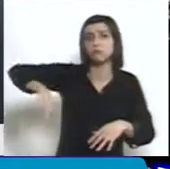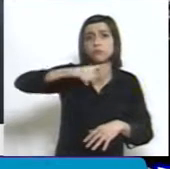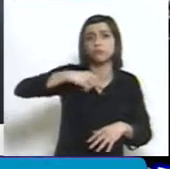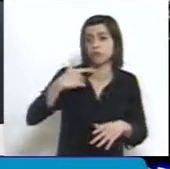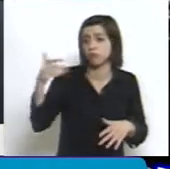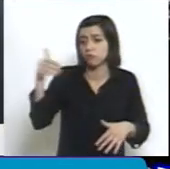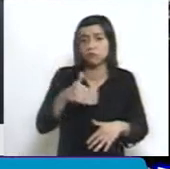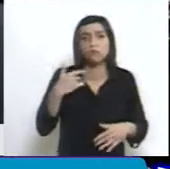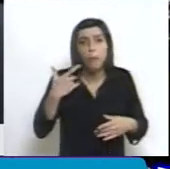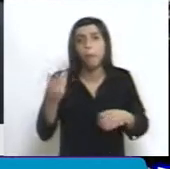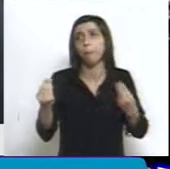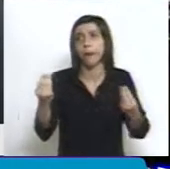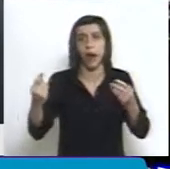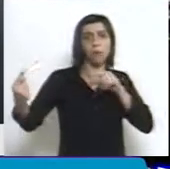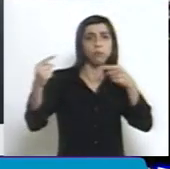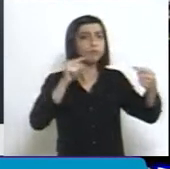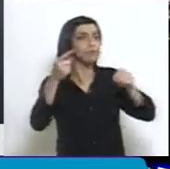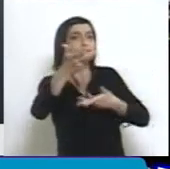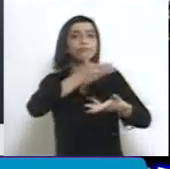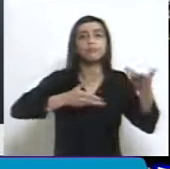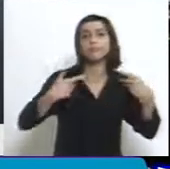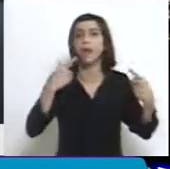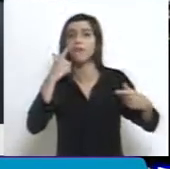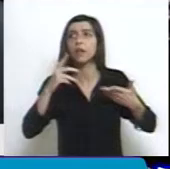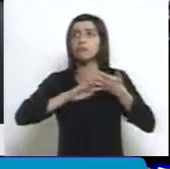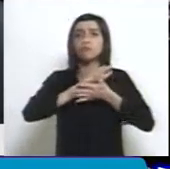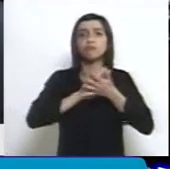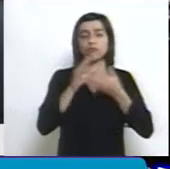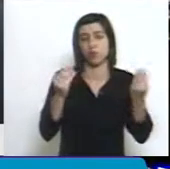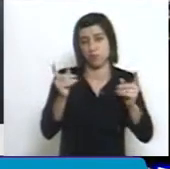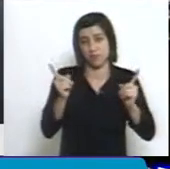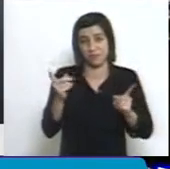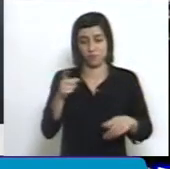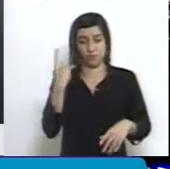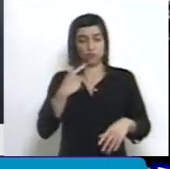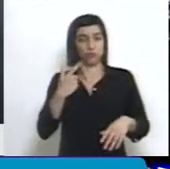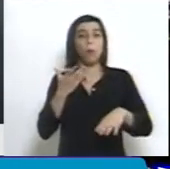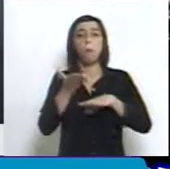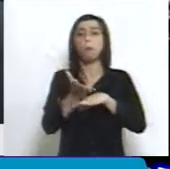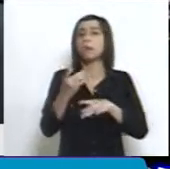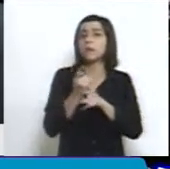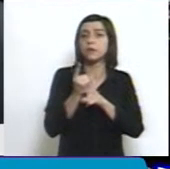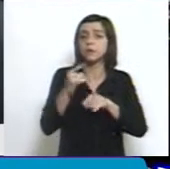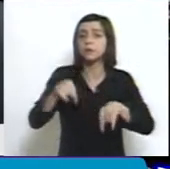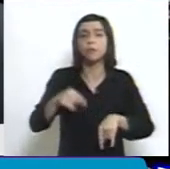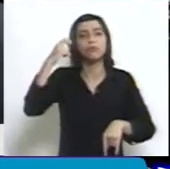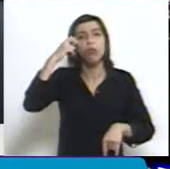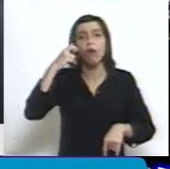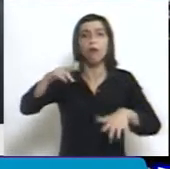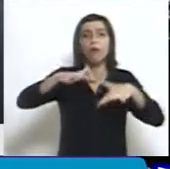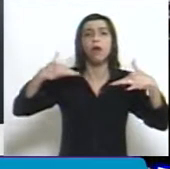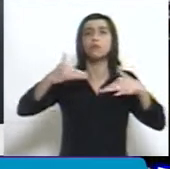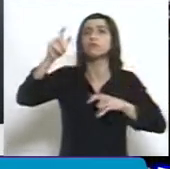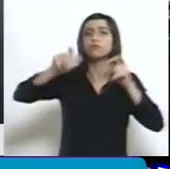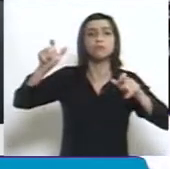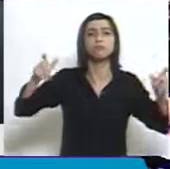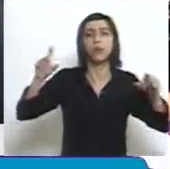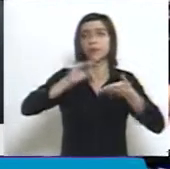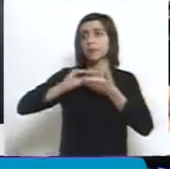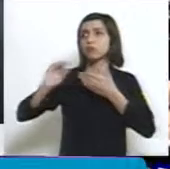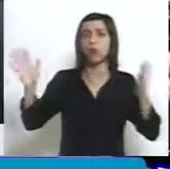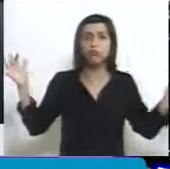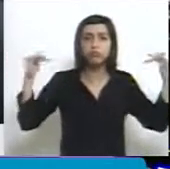y por eso siempre reclamamos que este Congreso tuviera la participación necesaria en el